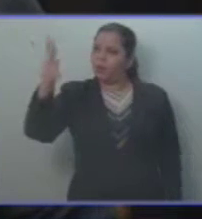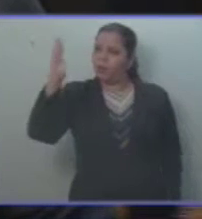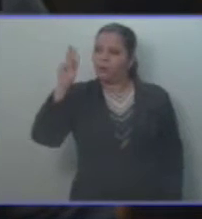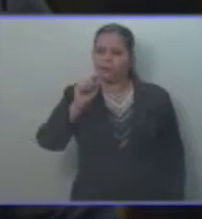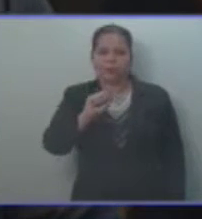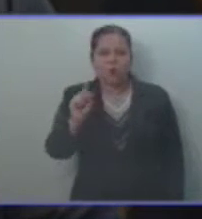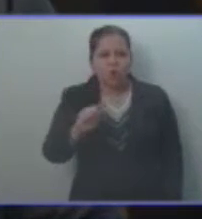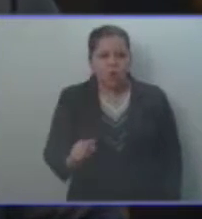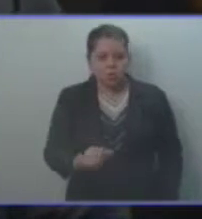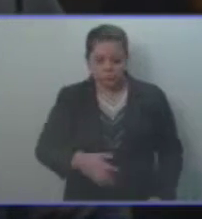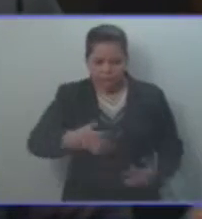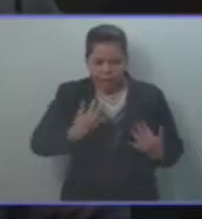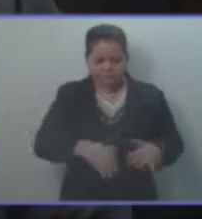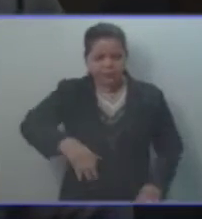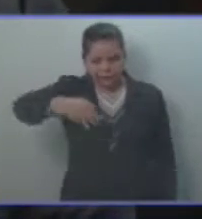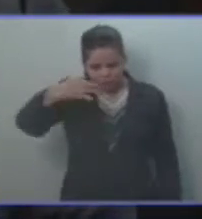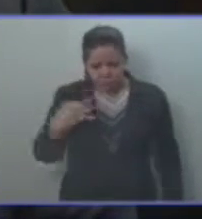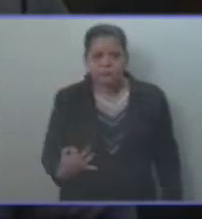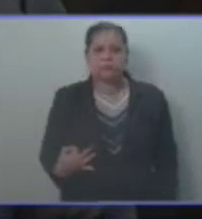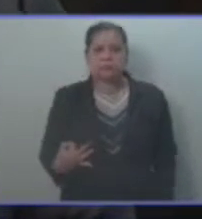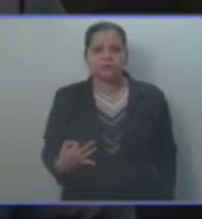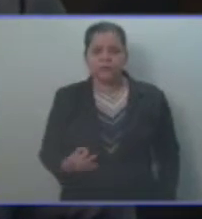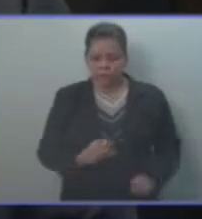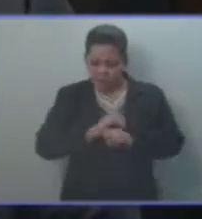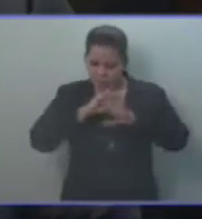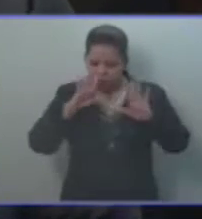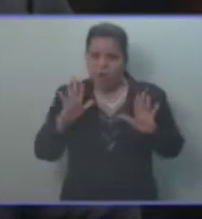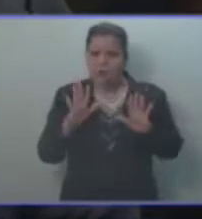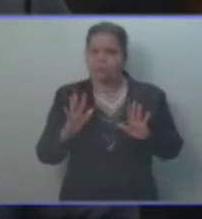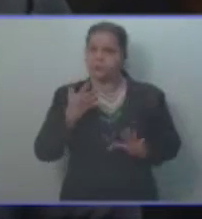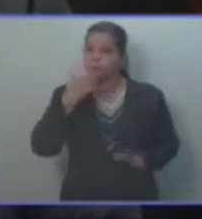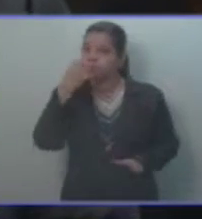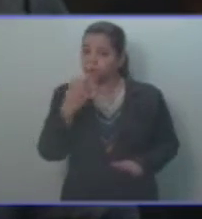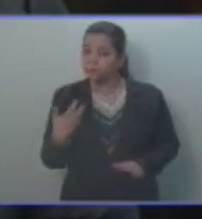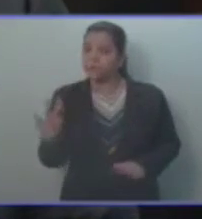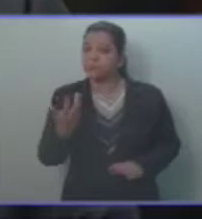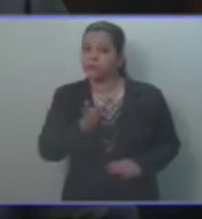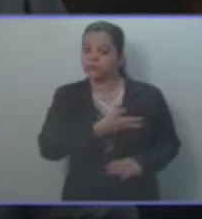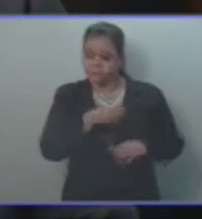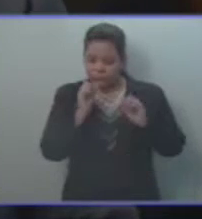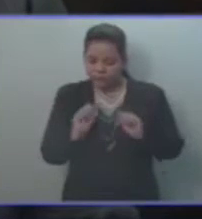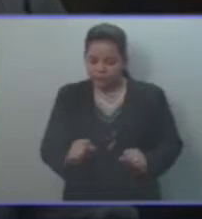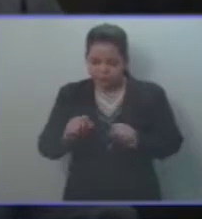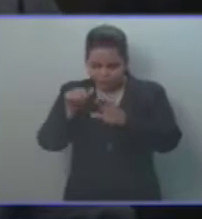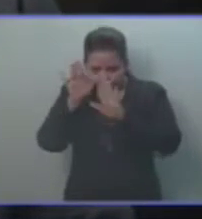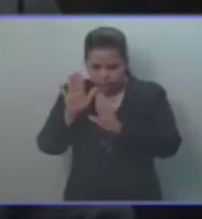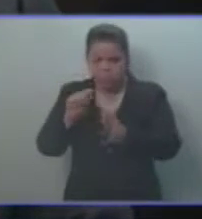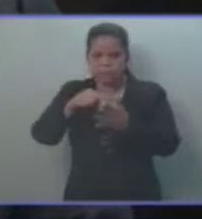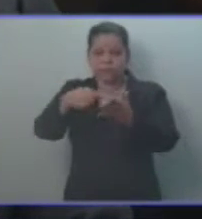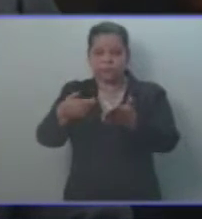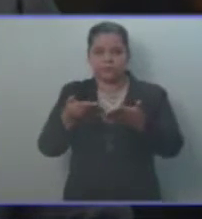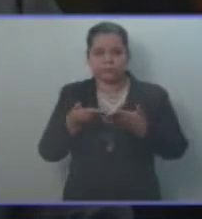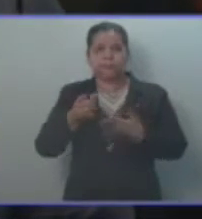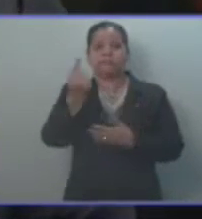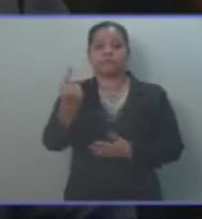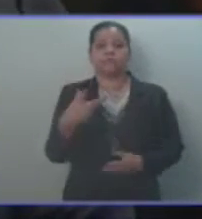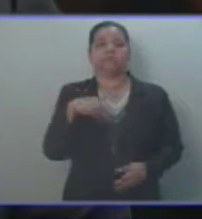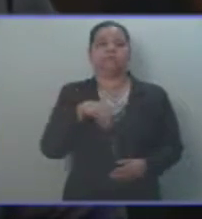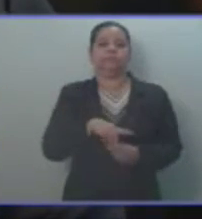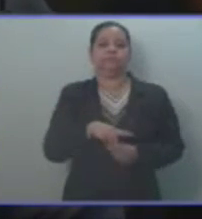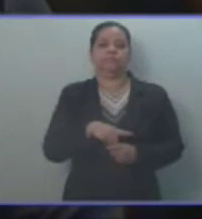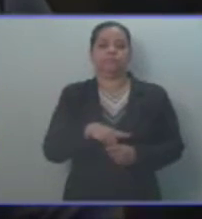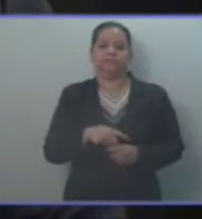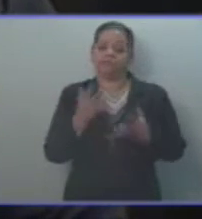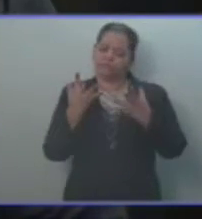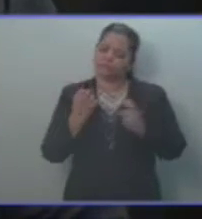que es con acciones concretas que de verdad vamos a reivindicar los derechos de las personas con discapacidad. Hago